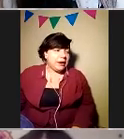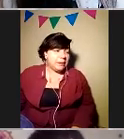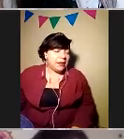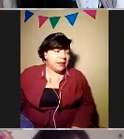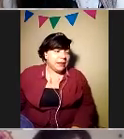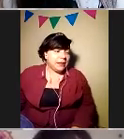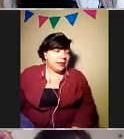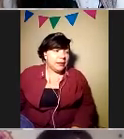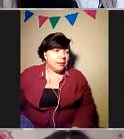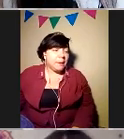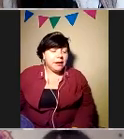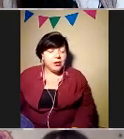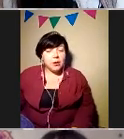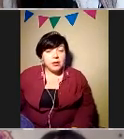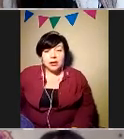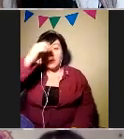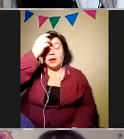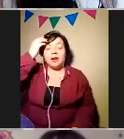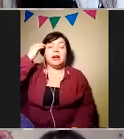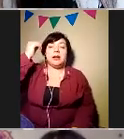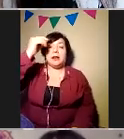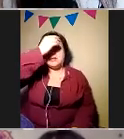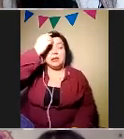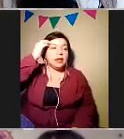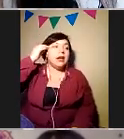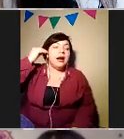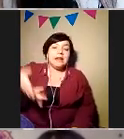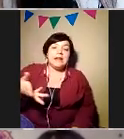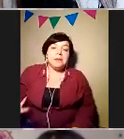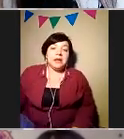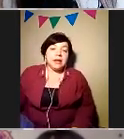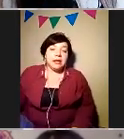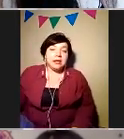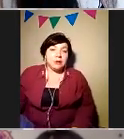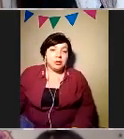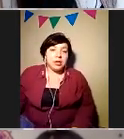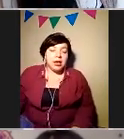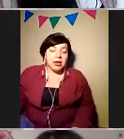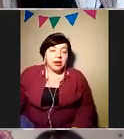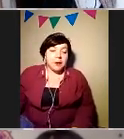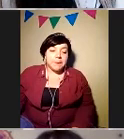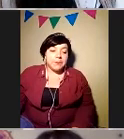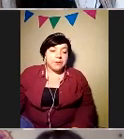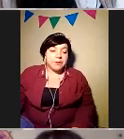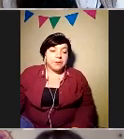y en el fondo, además del impacto que, como decíamos recién, tiene a nivel ambiental la industria,